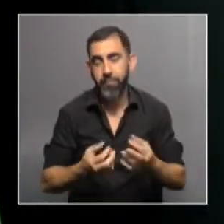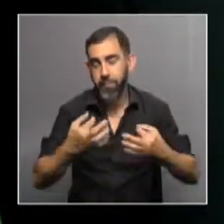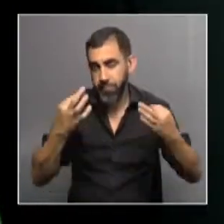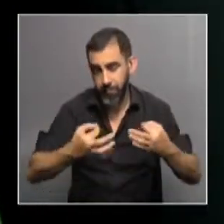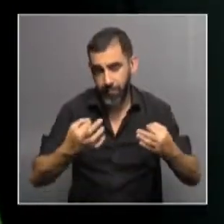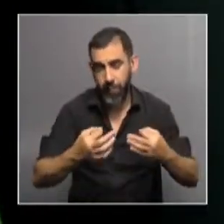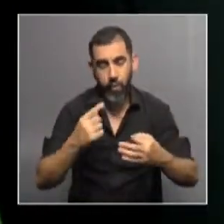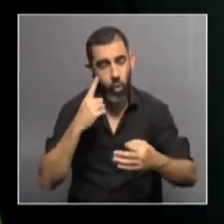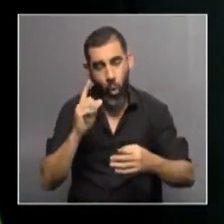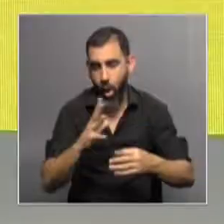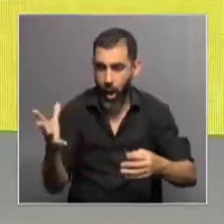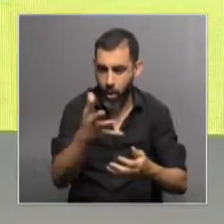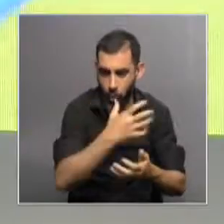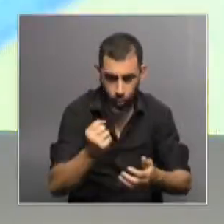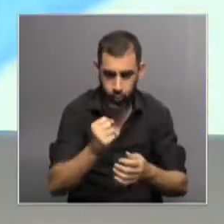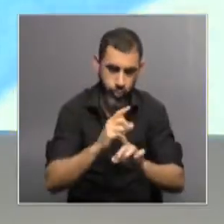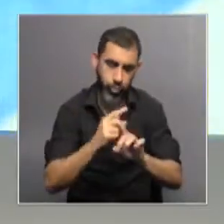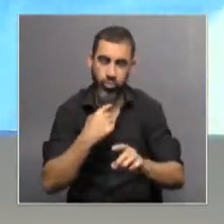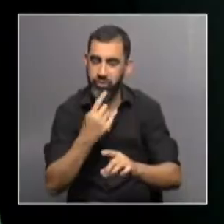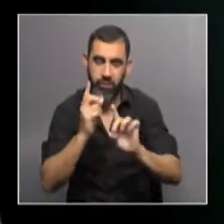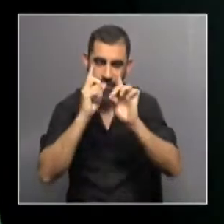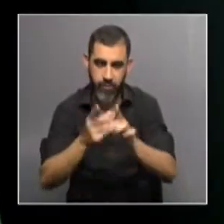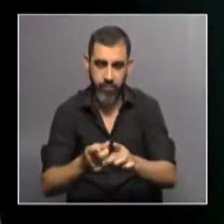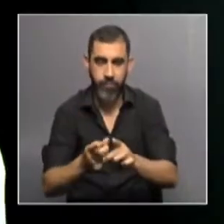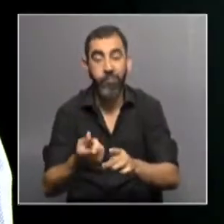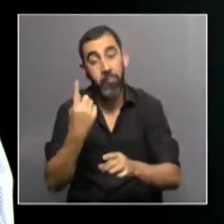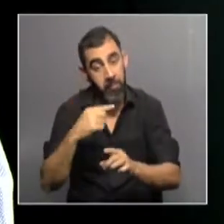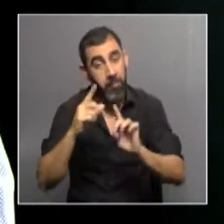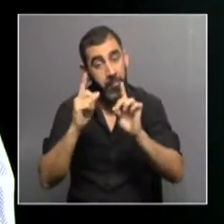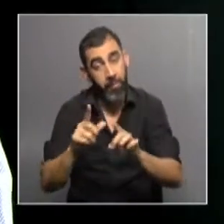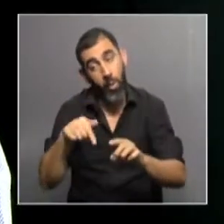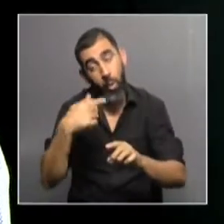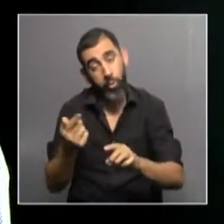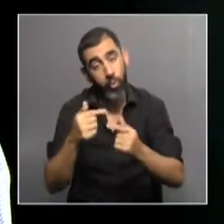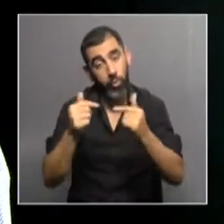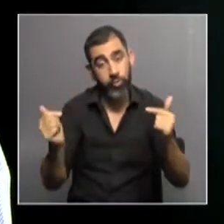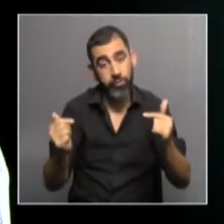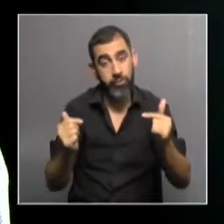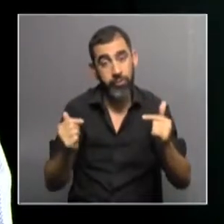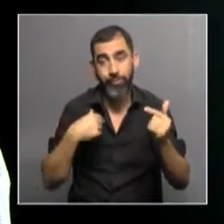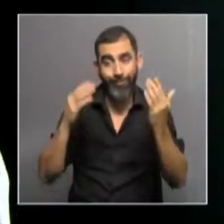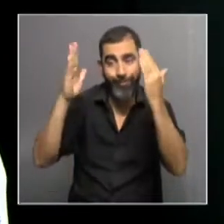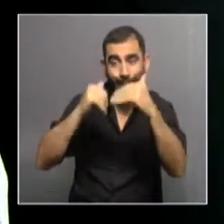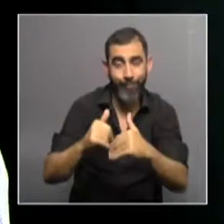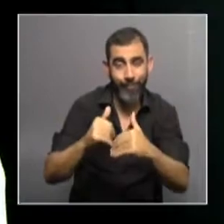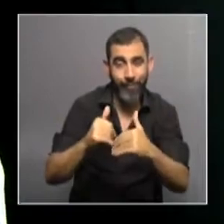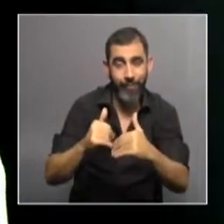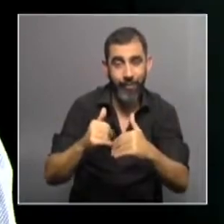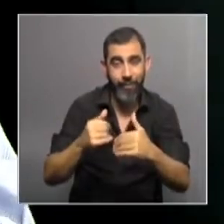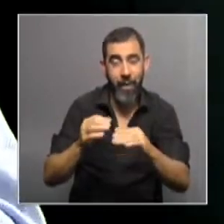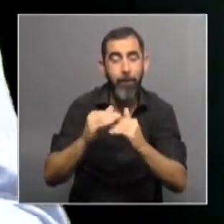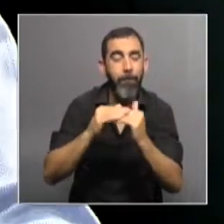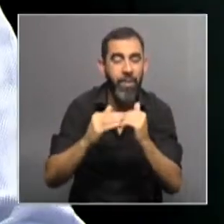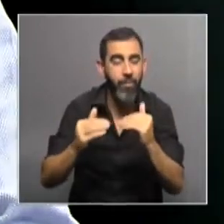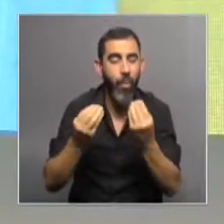medida, evitar el abuso, el exceso, que no es conducente. Pero también está la otra pata, ¿no? El que no puede acceder ni siquiera a la justa medida.